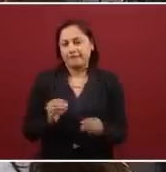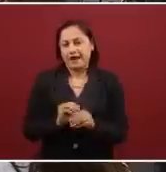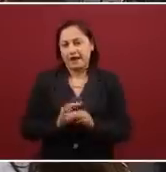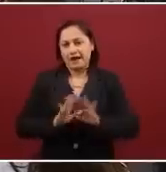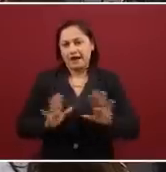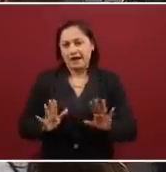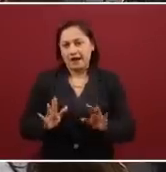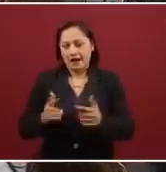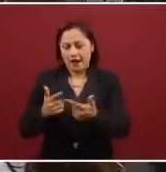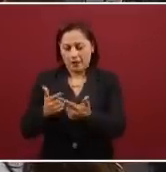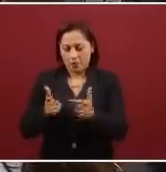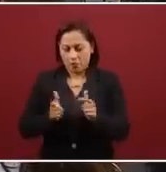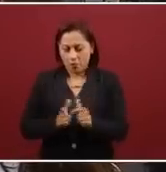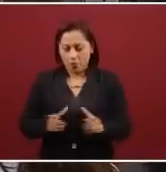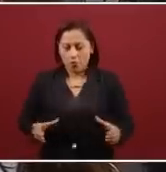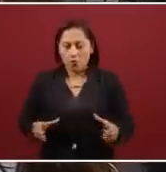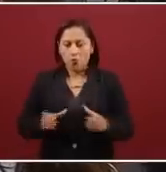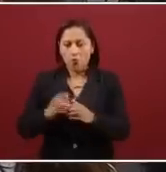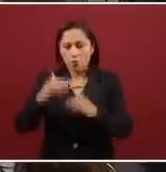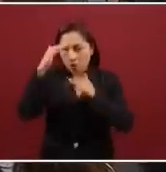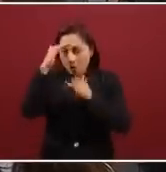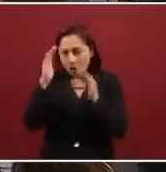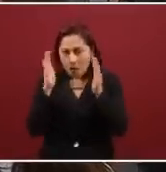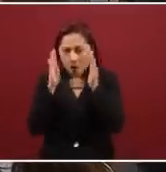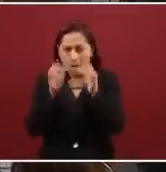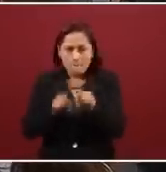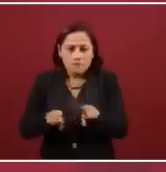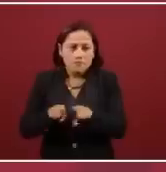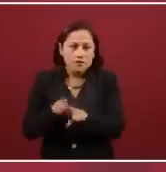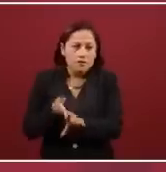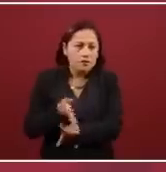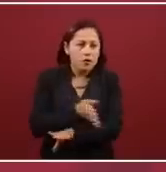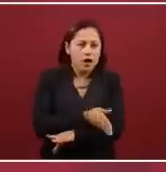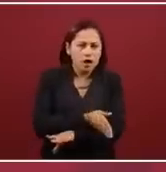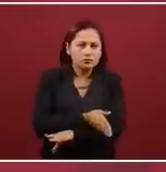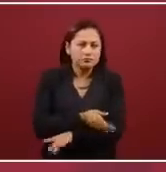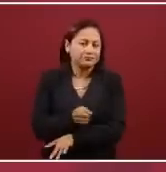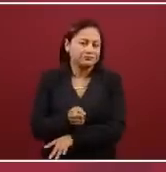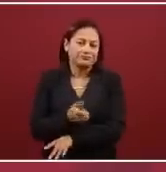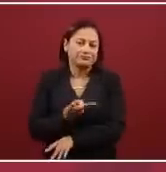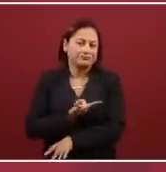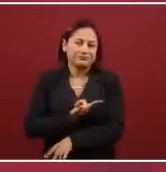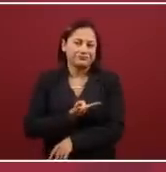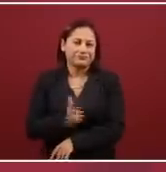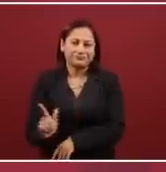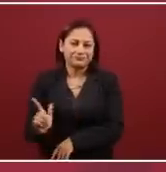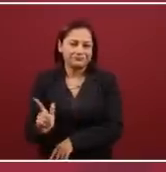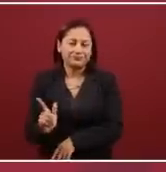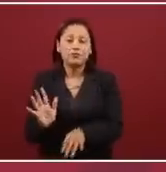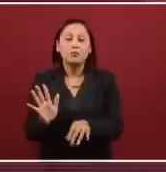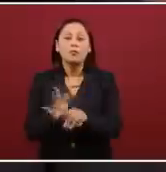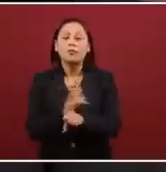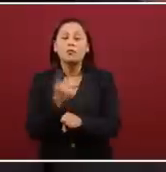a los conservadores si ahí, en ese plan de desarrollo, se